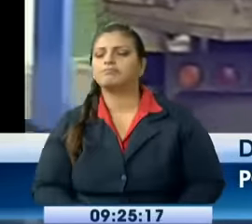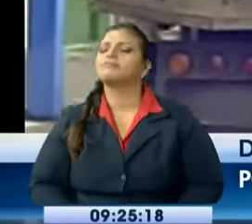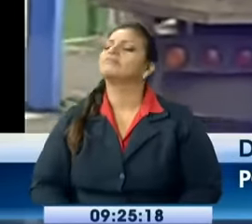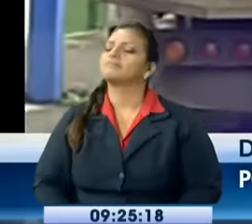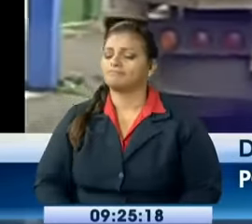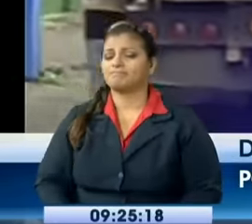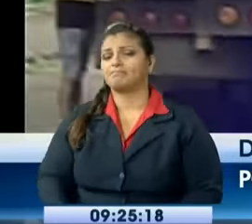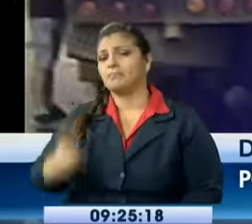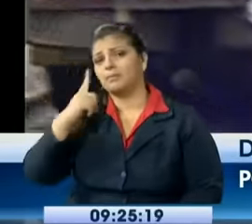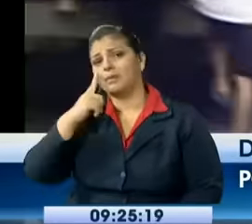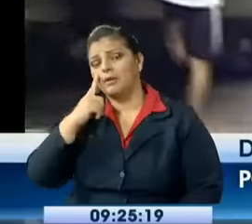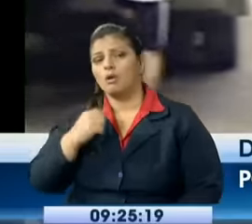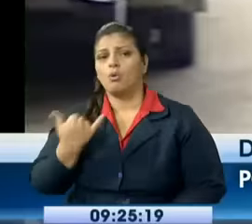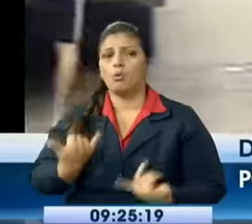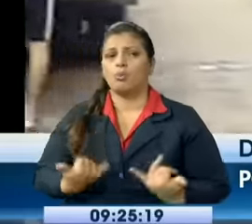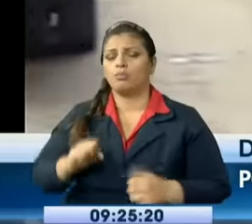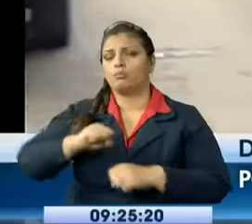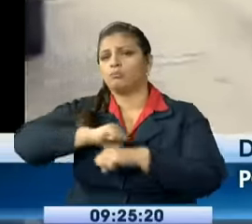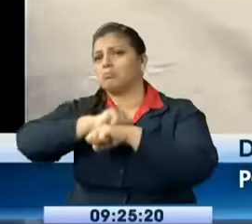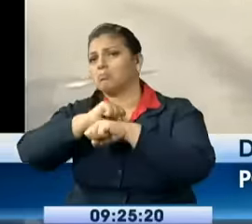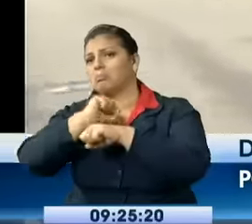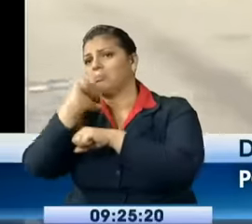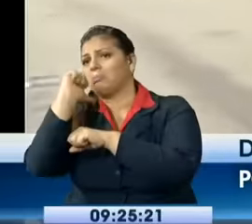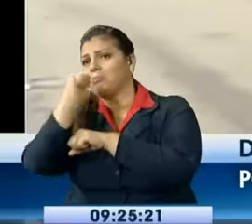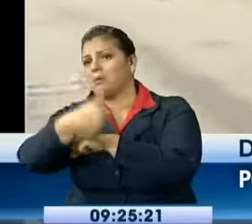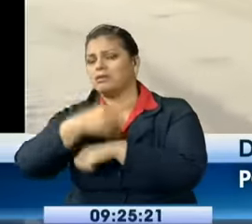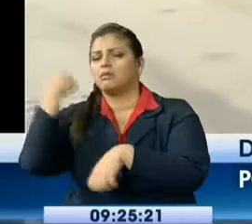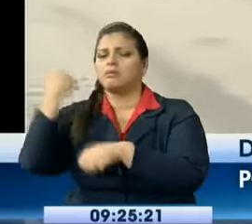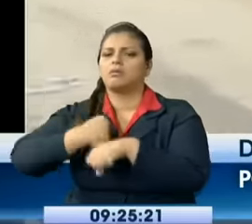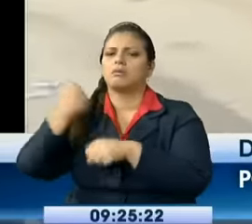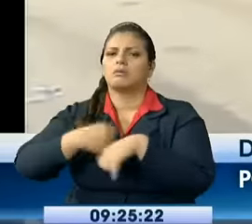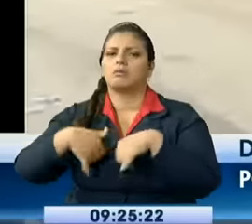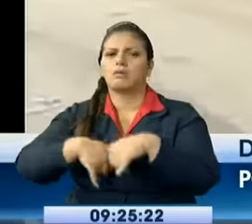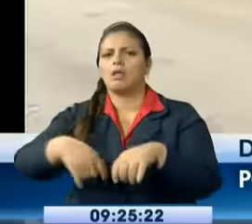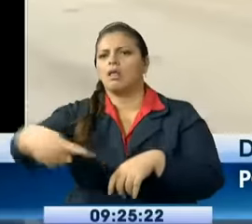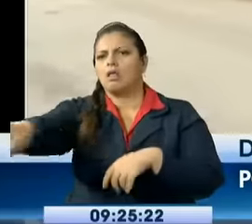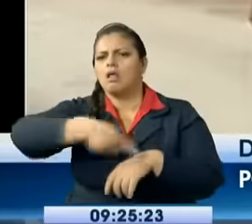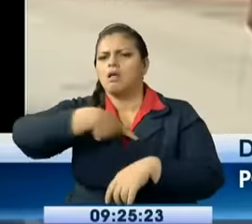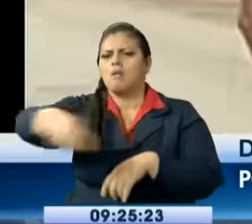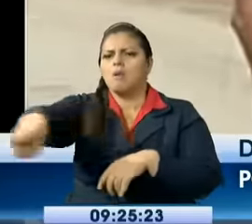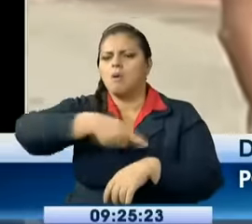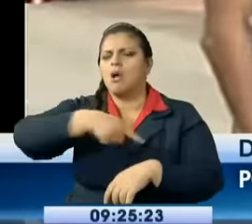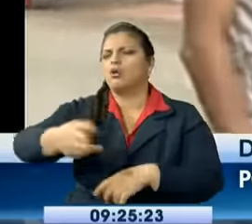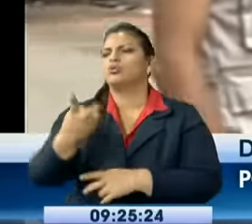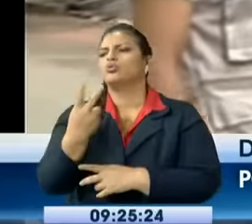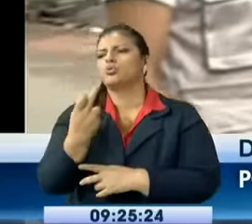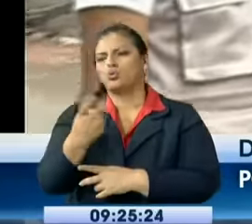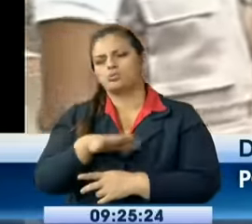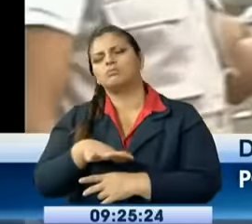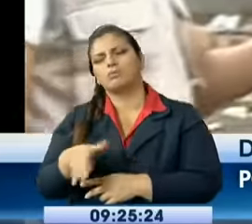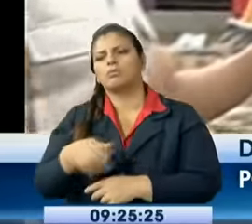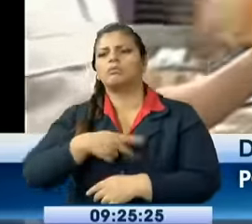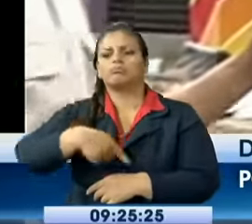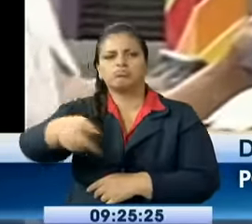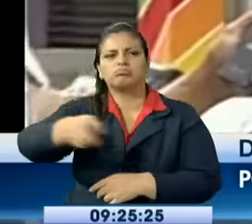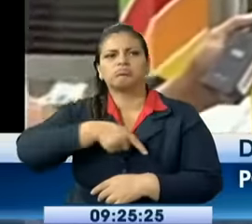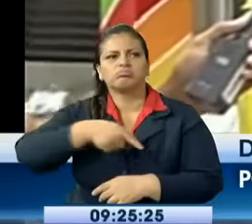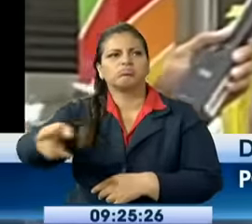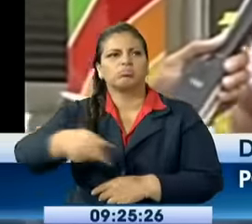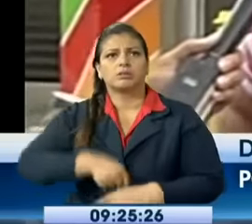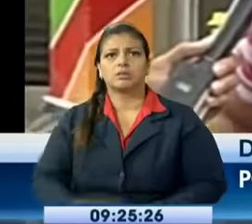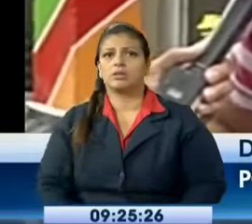y mañana. Hay bastante que hacer todavía. Siquiera unos 12 viajes más tenemos que cargar todavía. Hay bastante, bastante. Ahí tenemos como 3